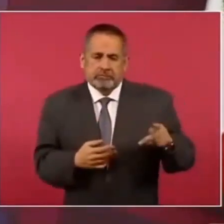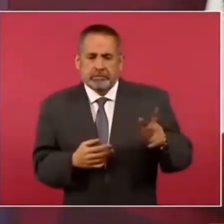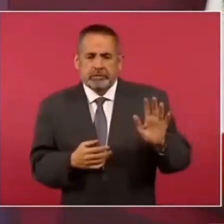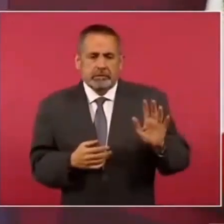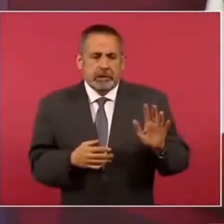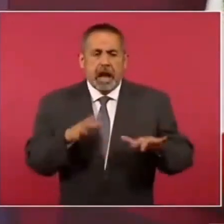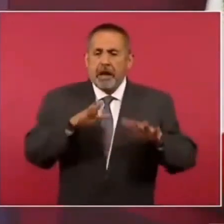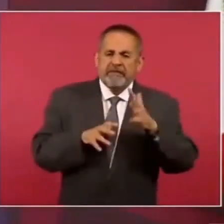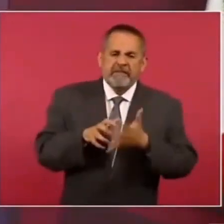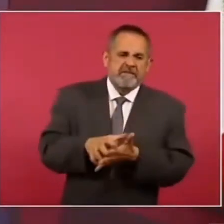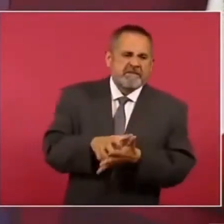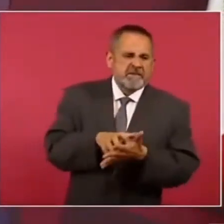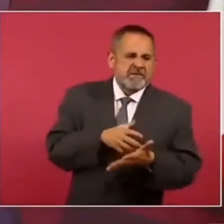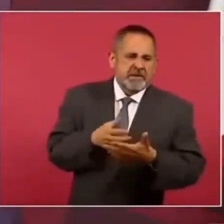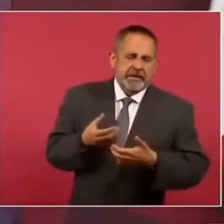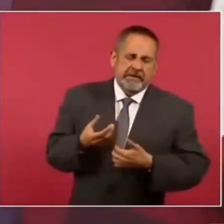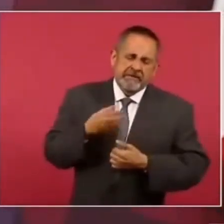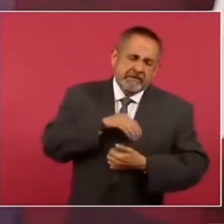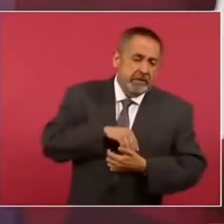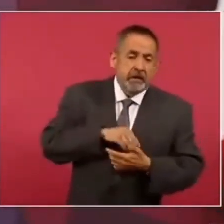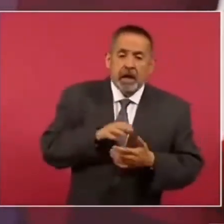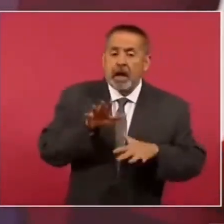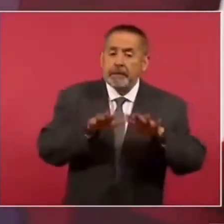el lucro.